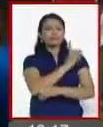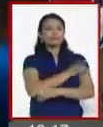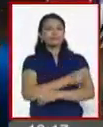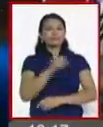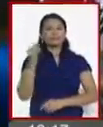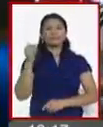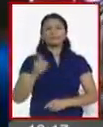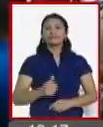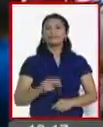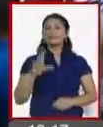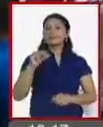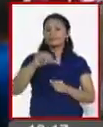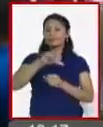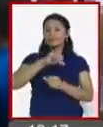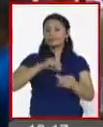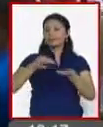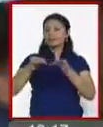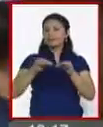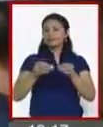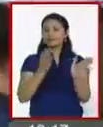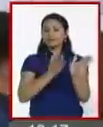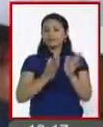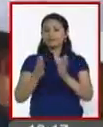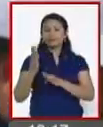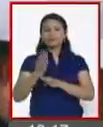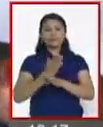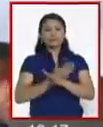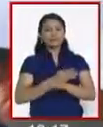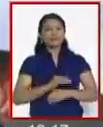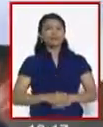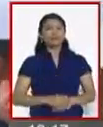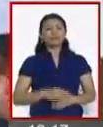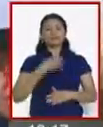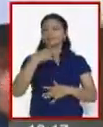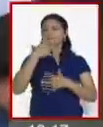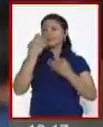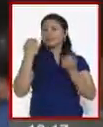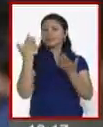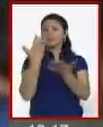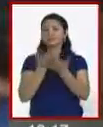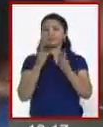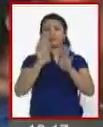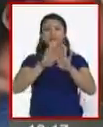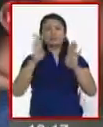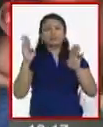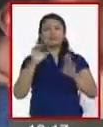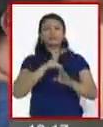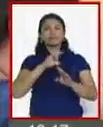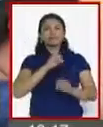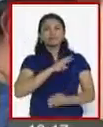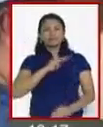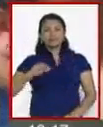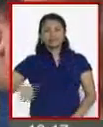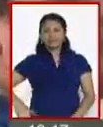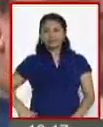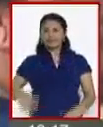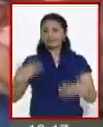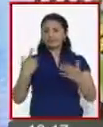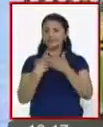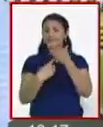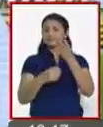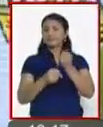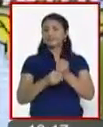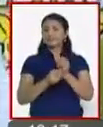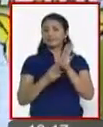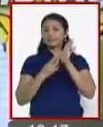que supuestamente no se socializó con ellos este proceso. Por tal motivo, la movilización llegó hasta las puertas del Consejo Municipal. Hemos confiado en